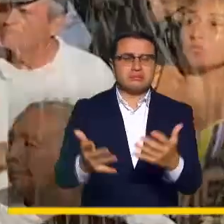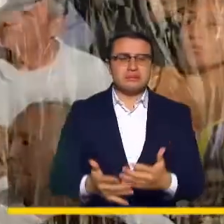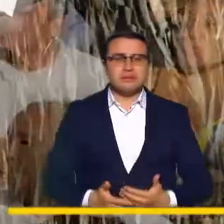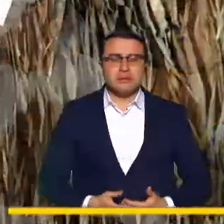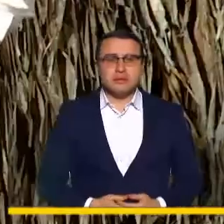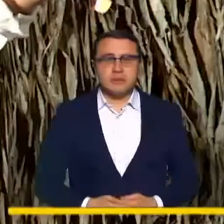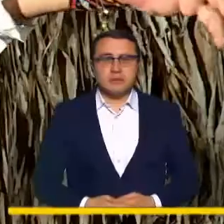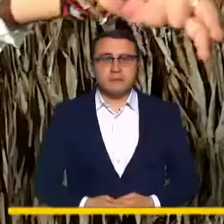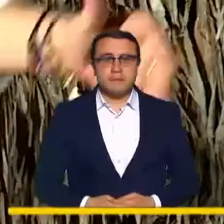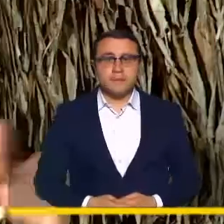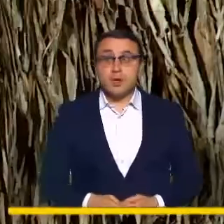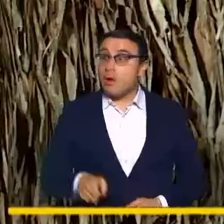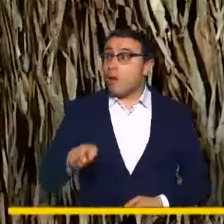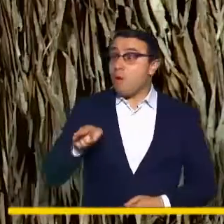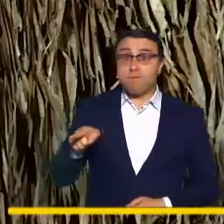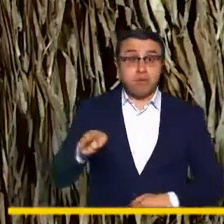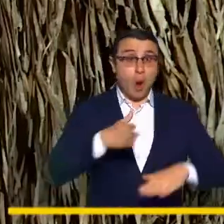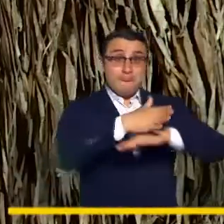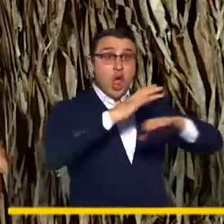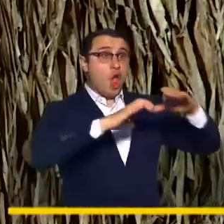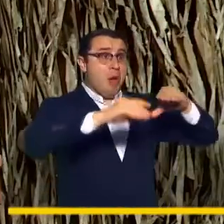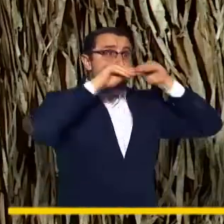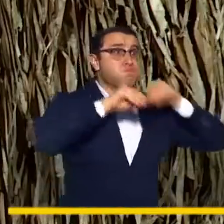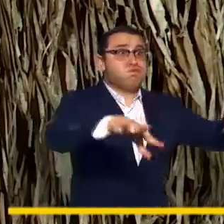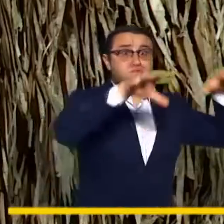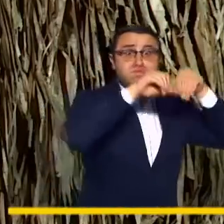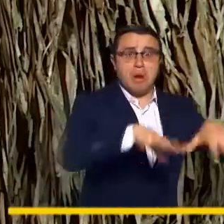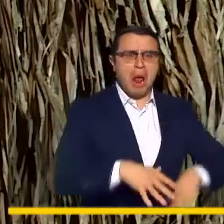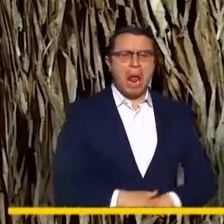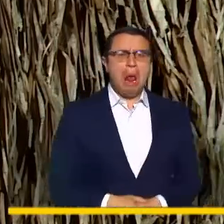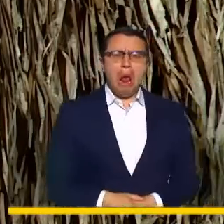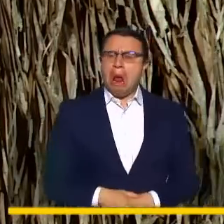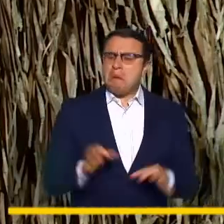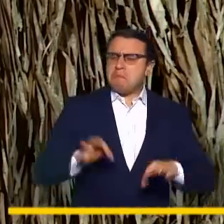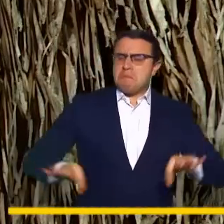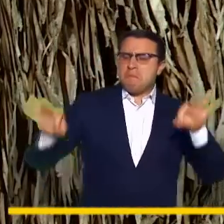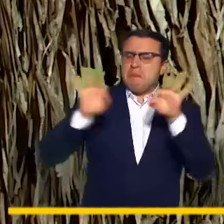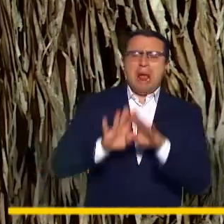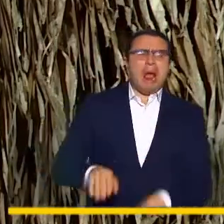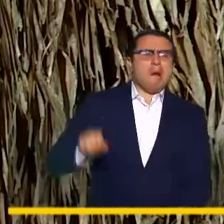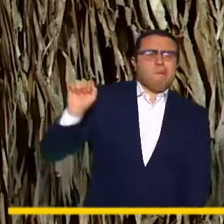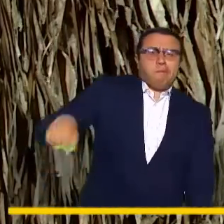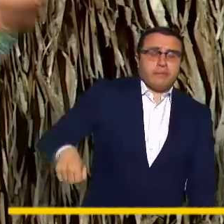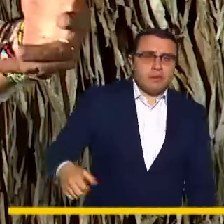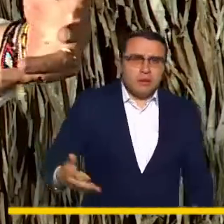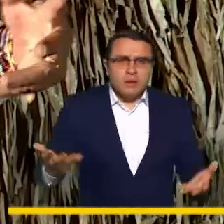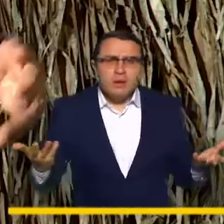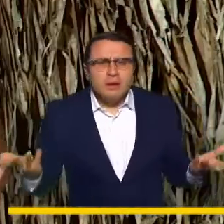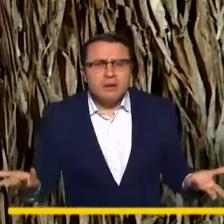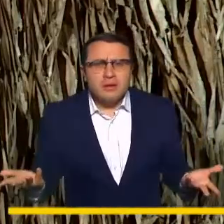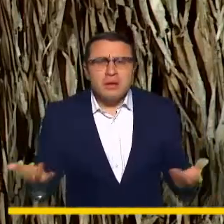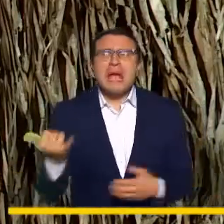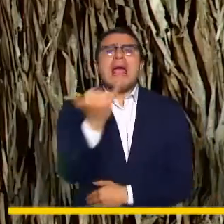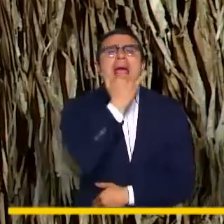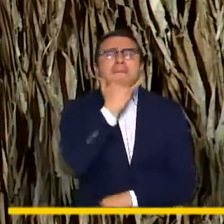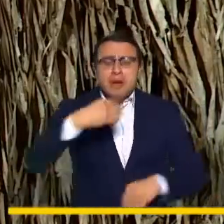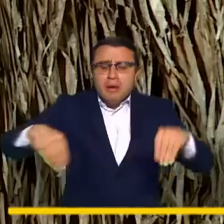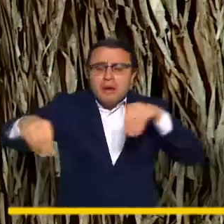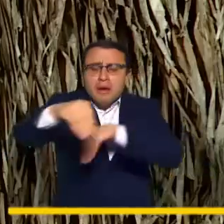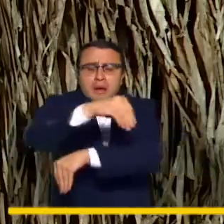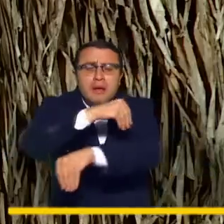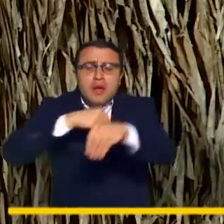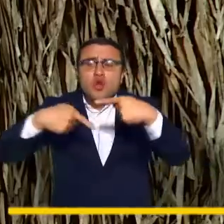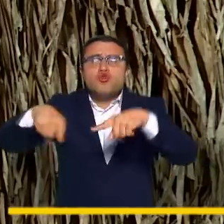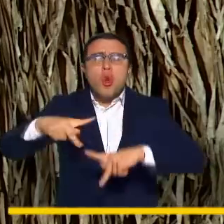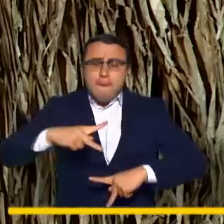Y ahí sí no hay escándalo, pues. Eso sí, no importa. ¿Qué pasó con la tierra de la gente de